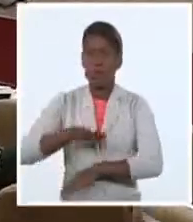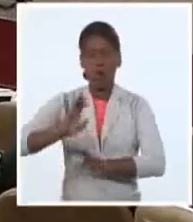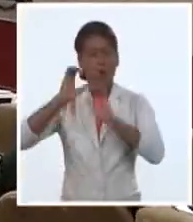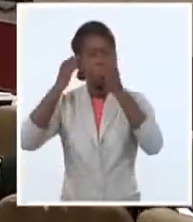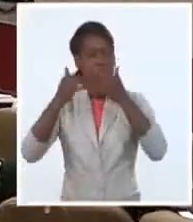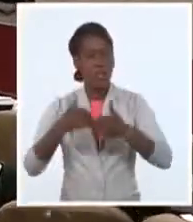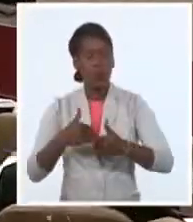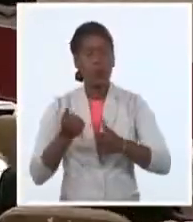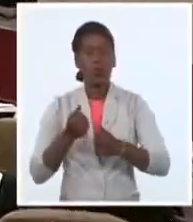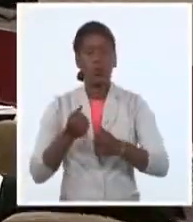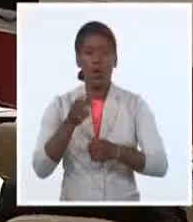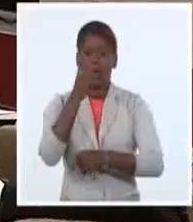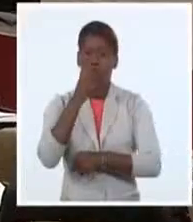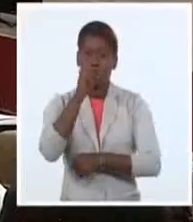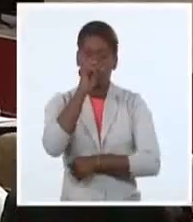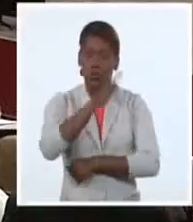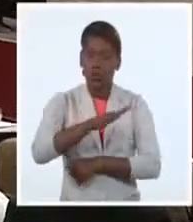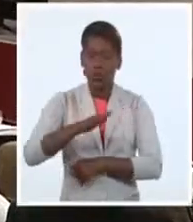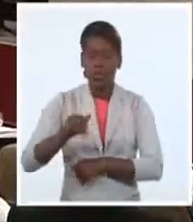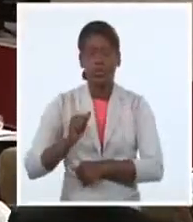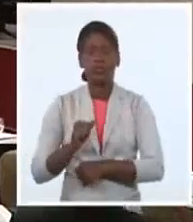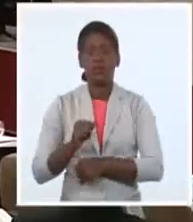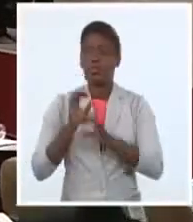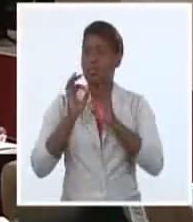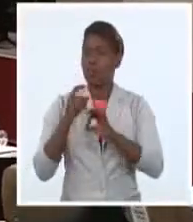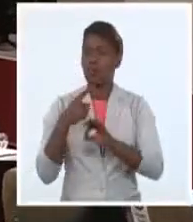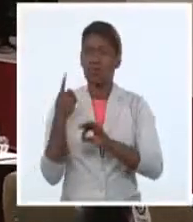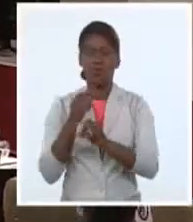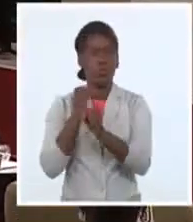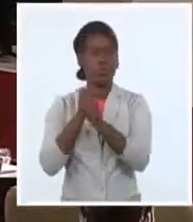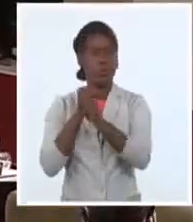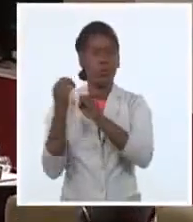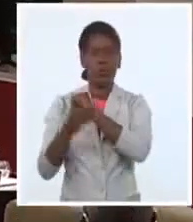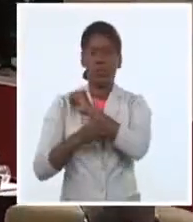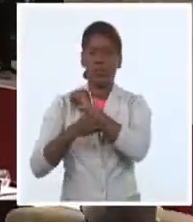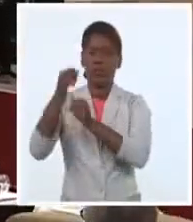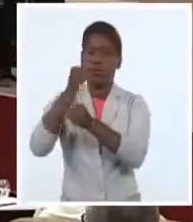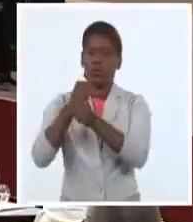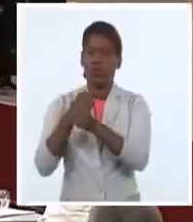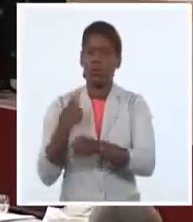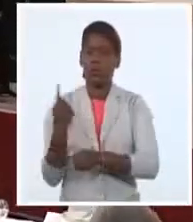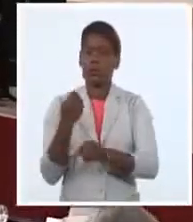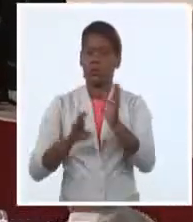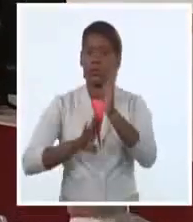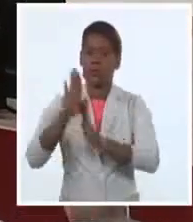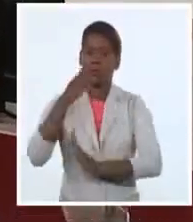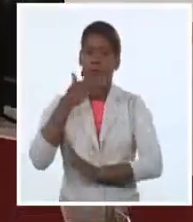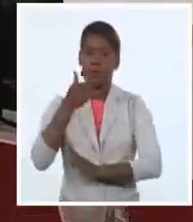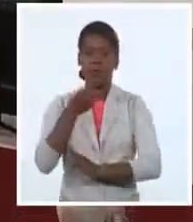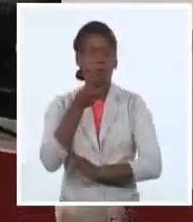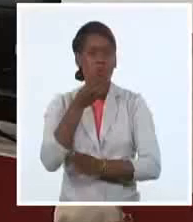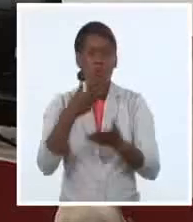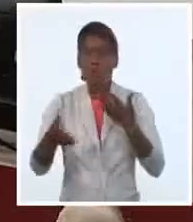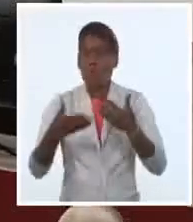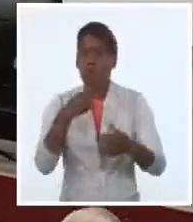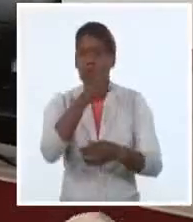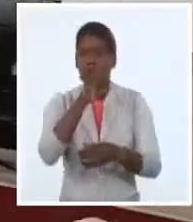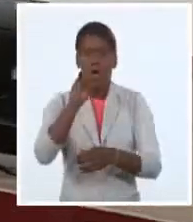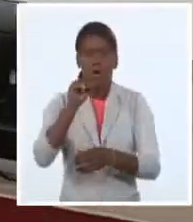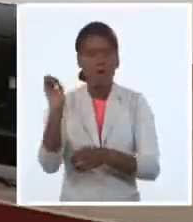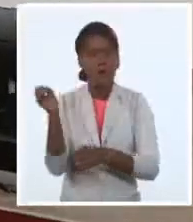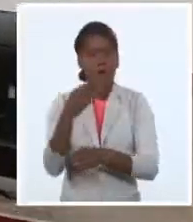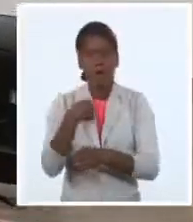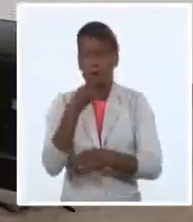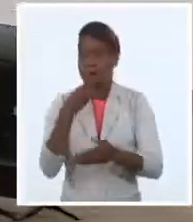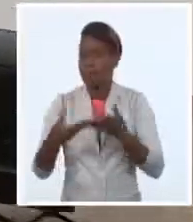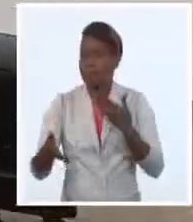no importa cuán poderosas sean las campañas y las calumnias. El bloqueo es y seguirá